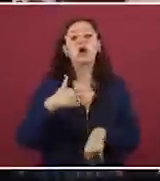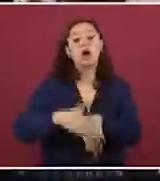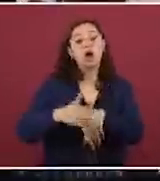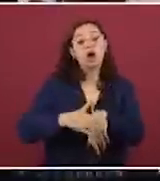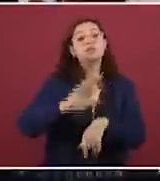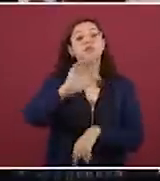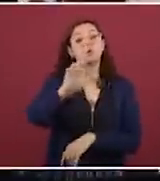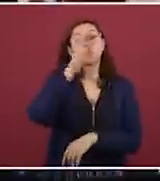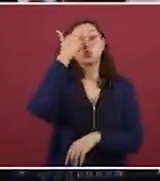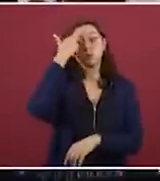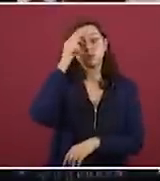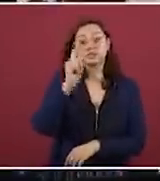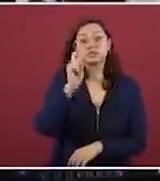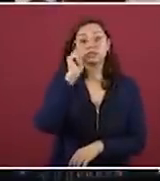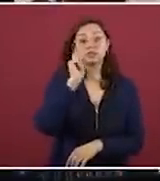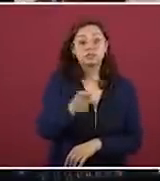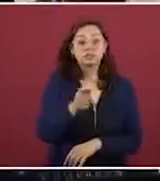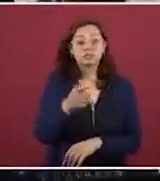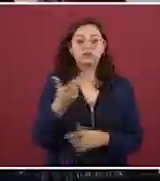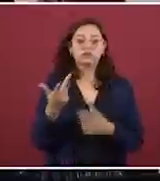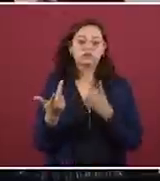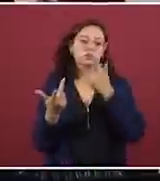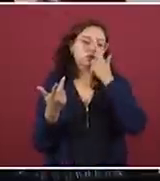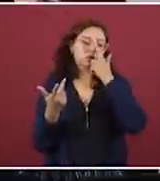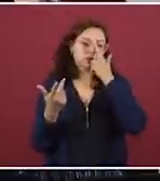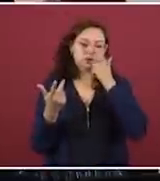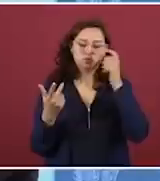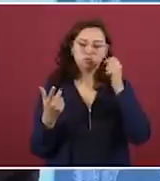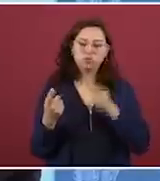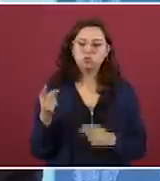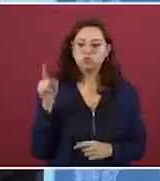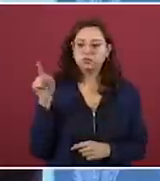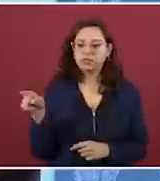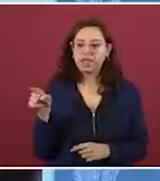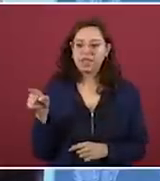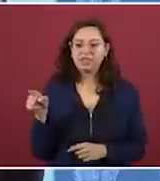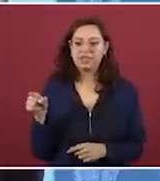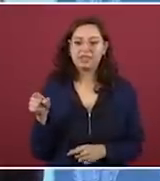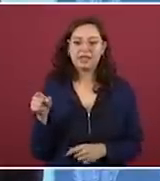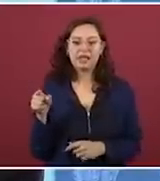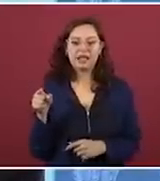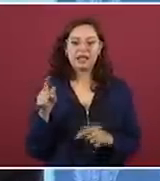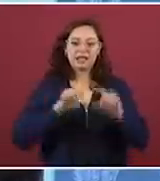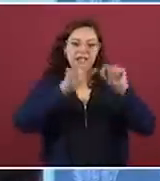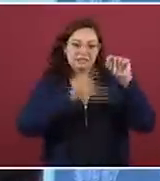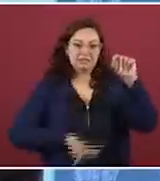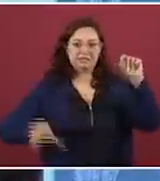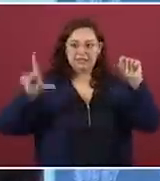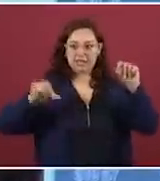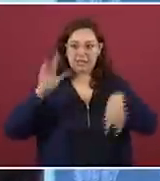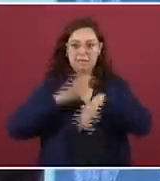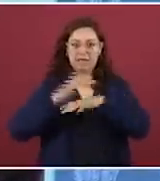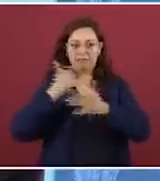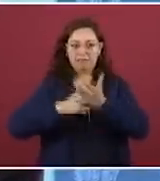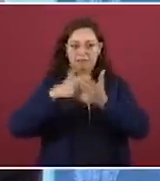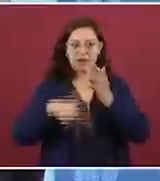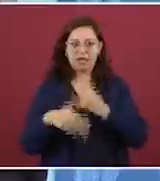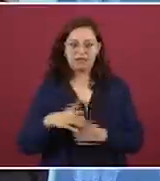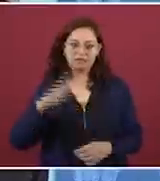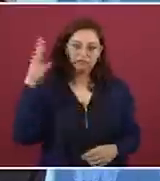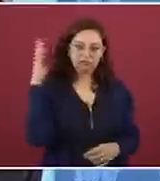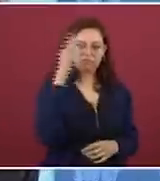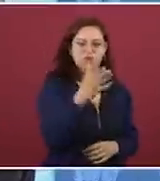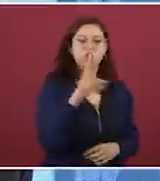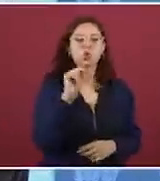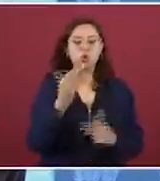idea no es trasladarse a cargar gasolina a la gasolinera más barata de las 10 que pusimos aquí, es tener un